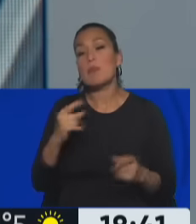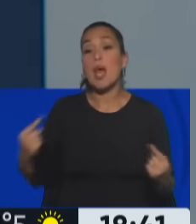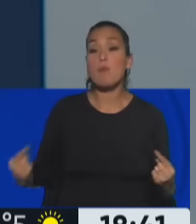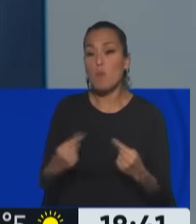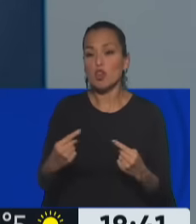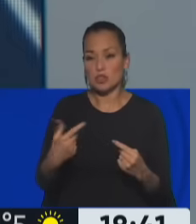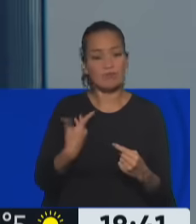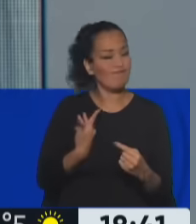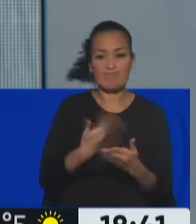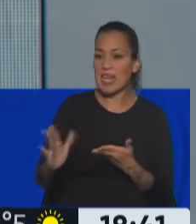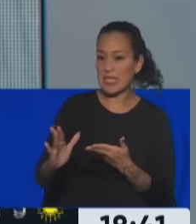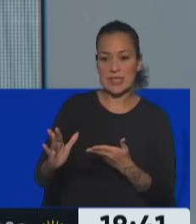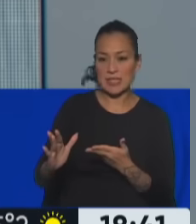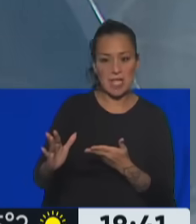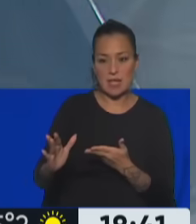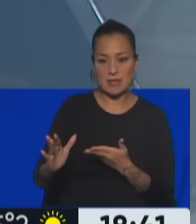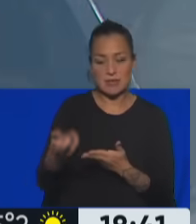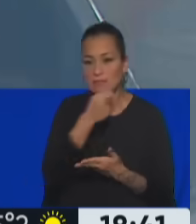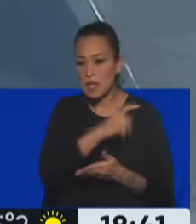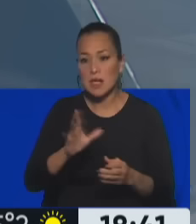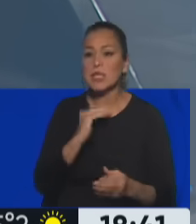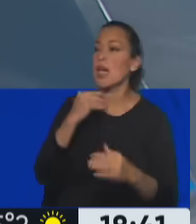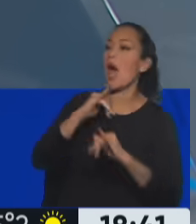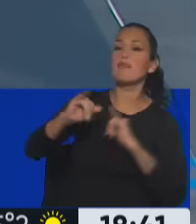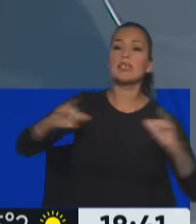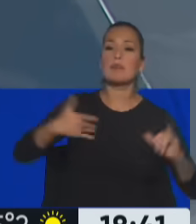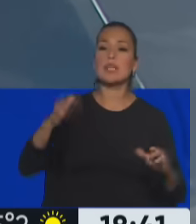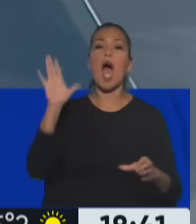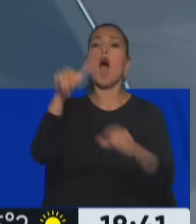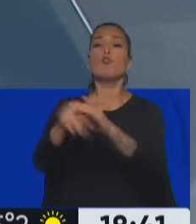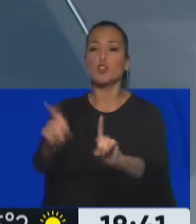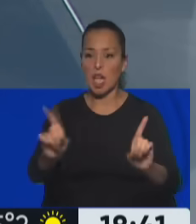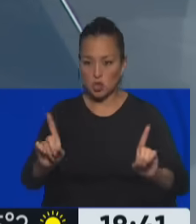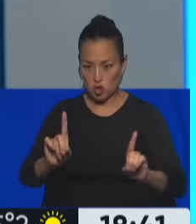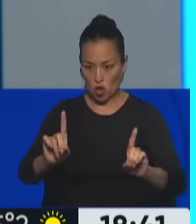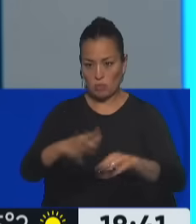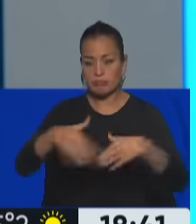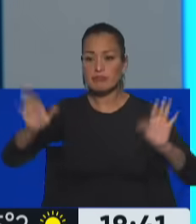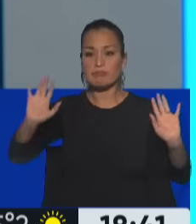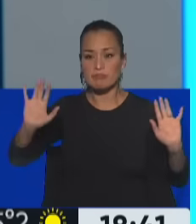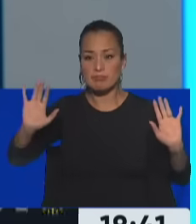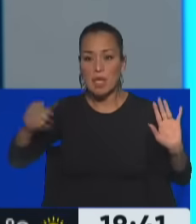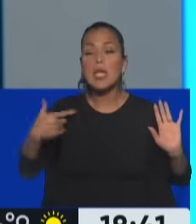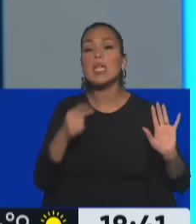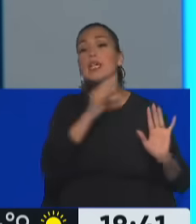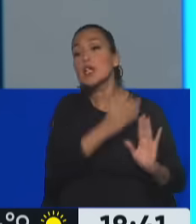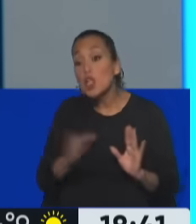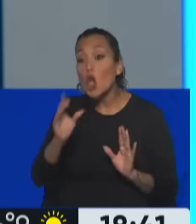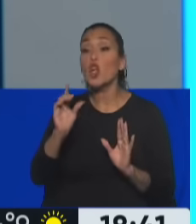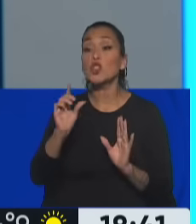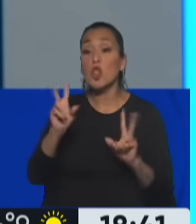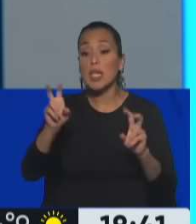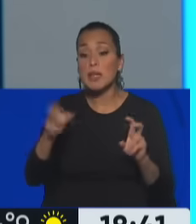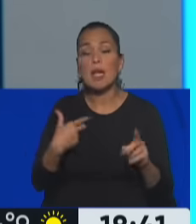rechazó fuertemente, llamando directamente a no votarlo o a no ser parte, por un lado, y por otro porque tampoco estaba o no